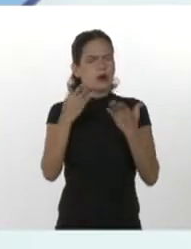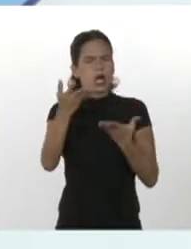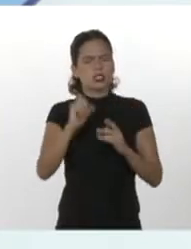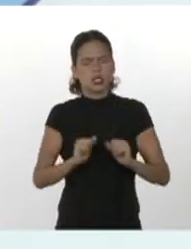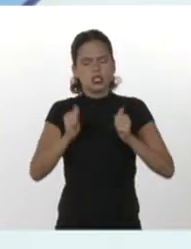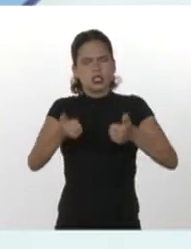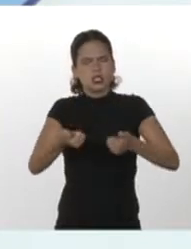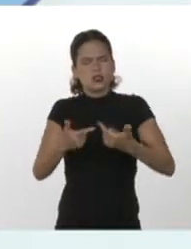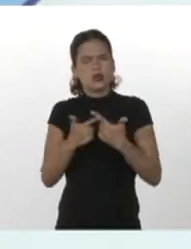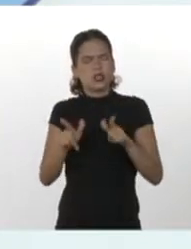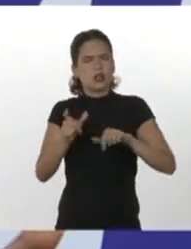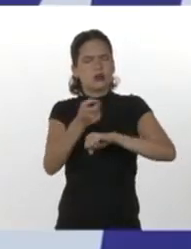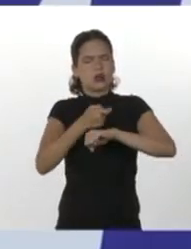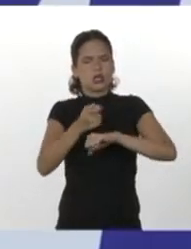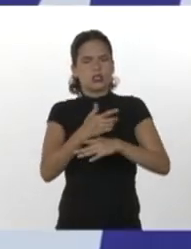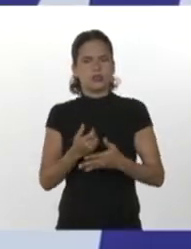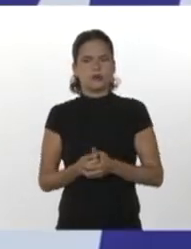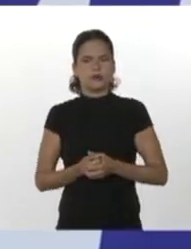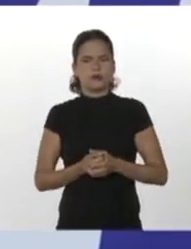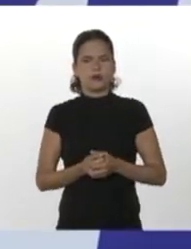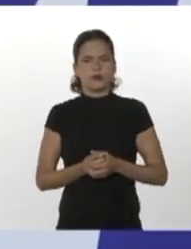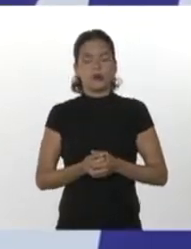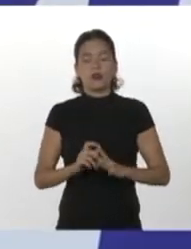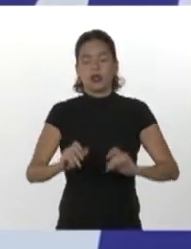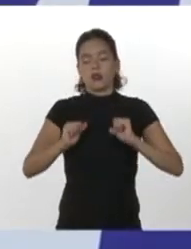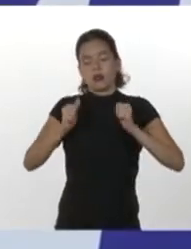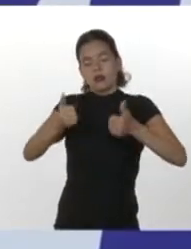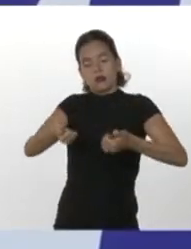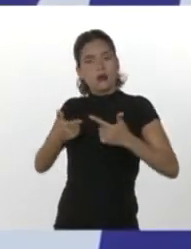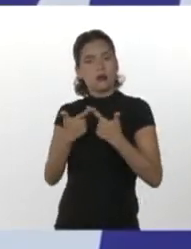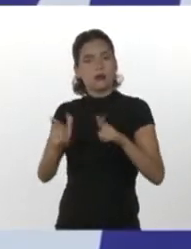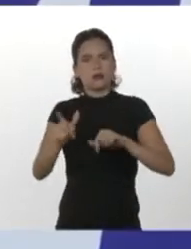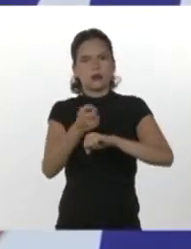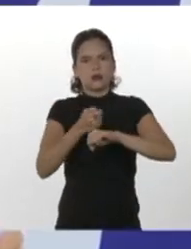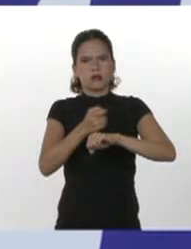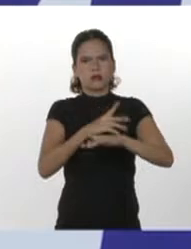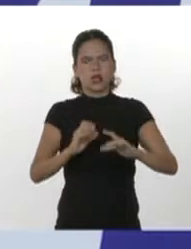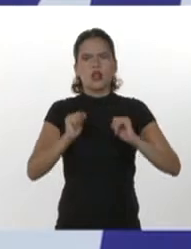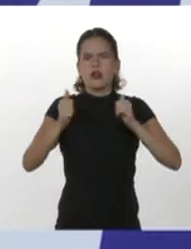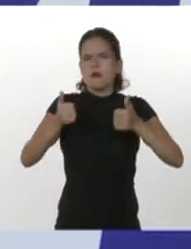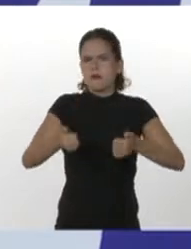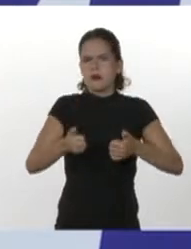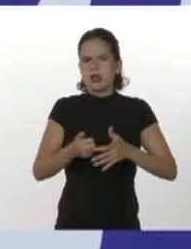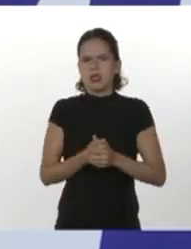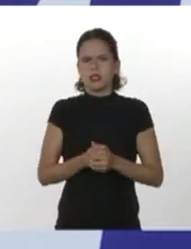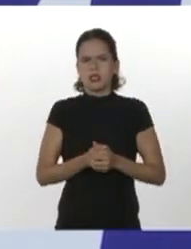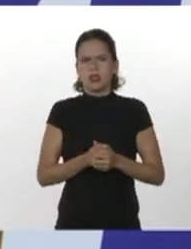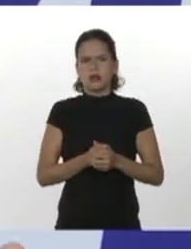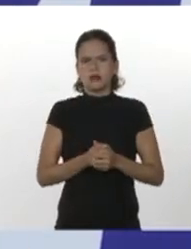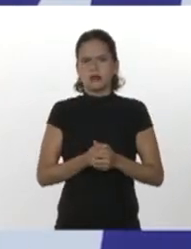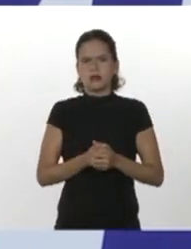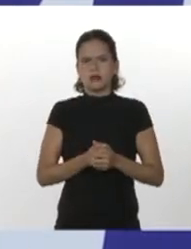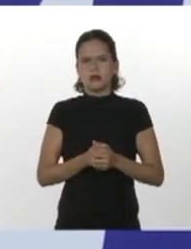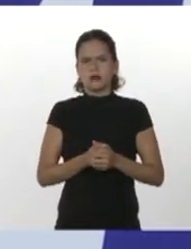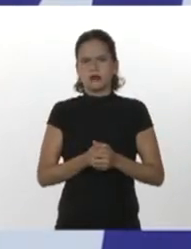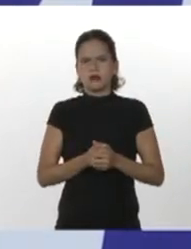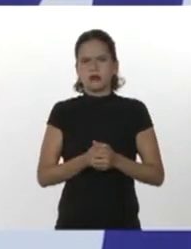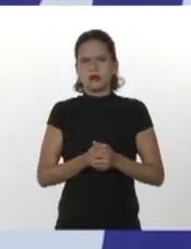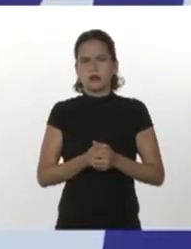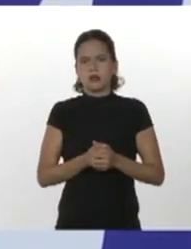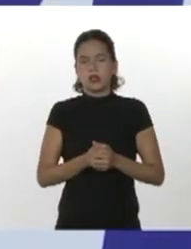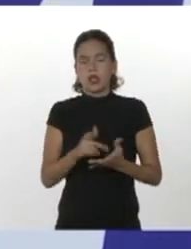origen de la democracia. Así es, Yelixa, el origen de la democracia, ¿verdad? Surgió en